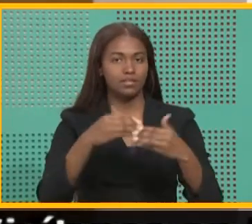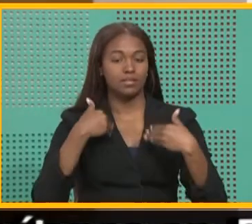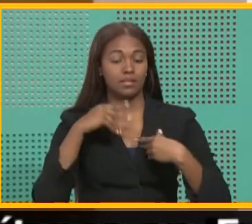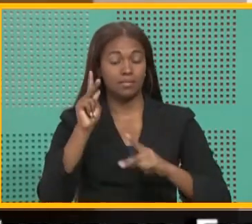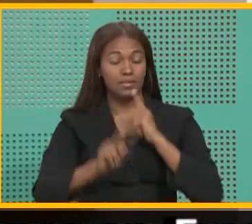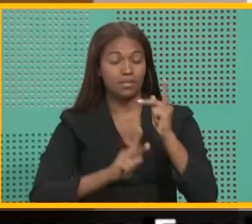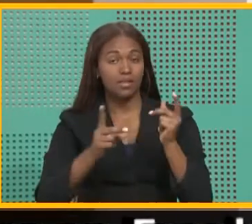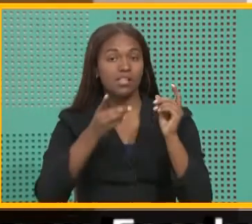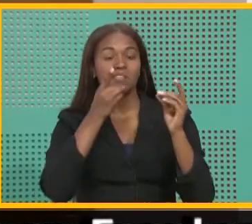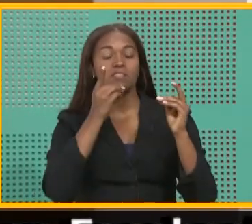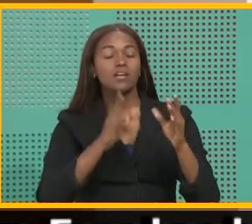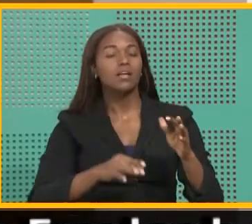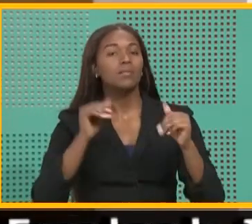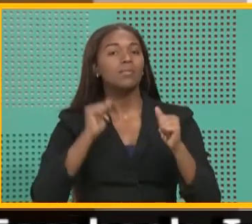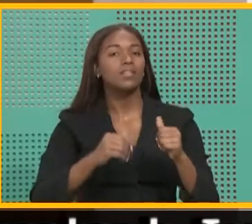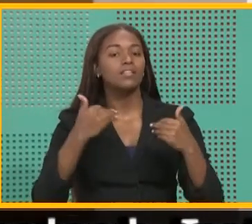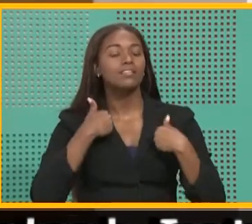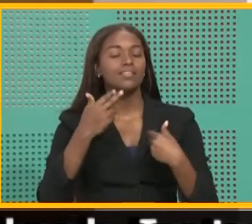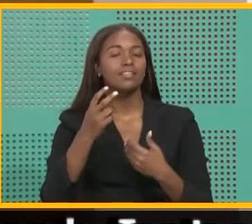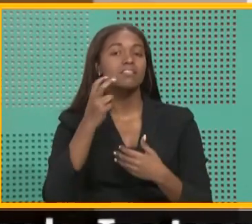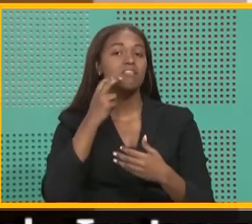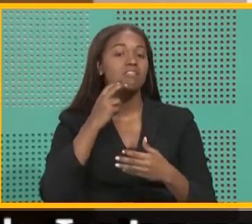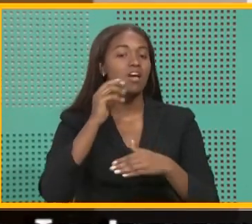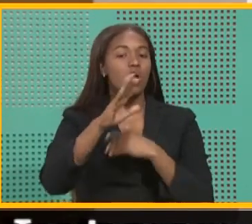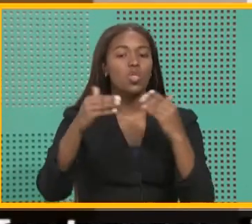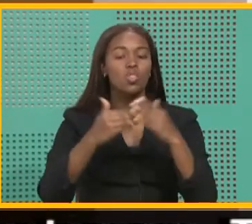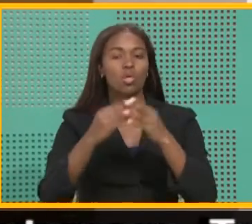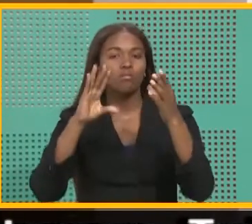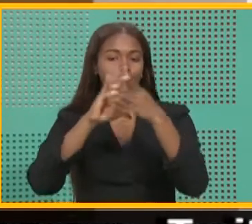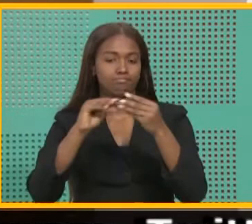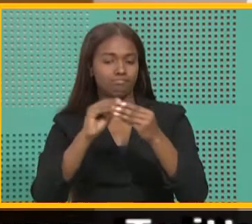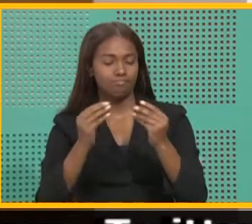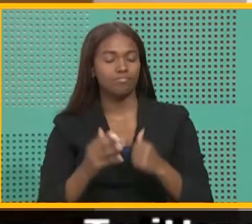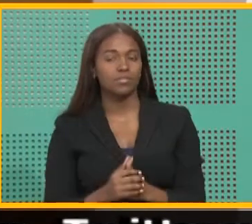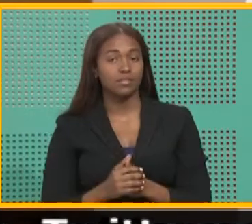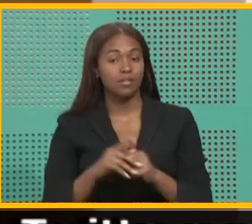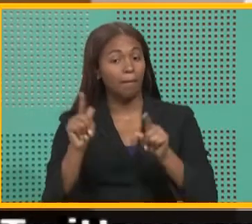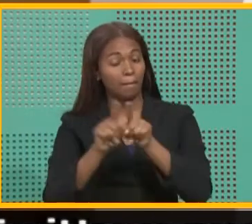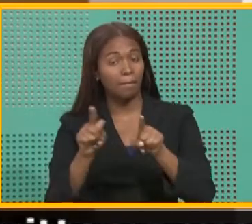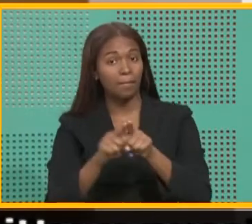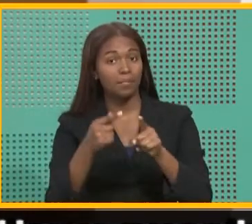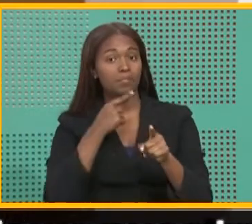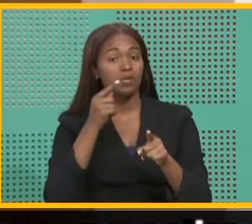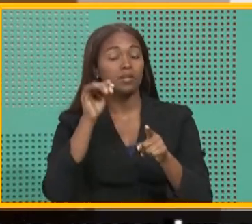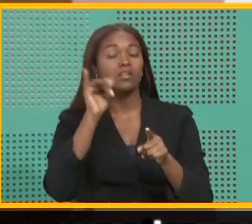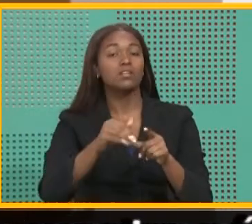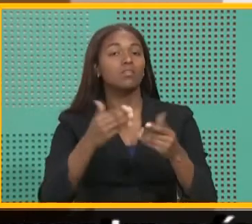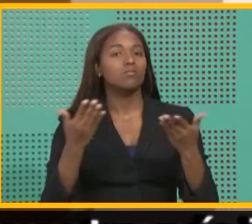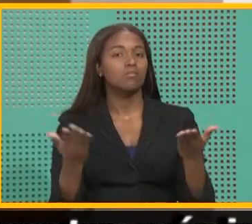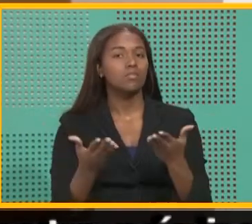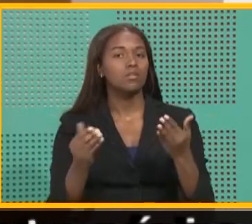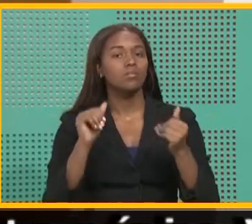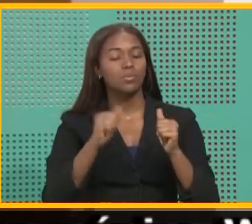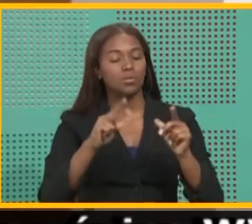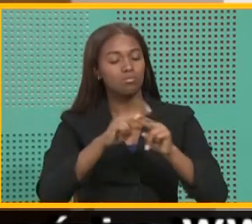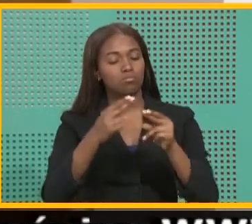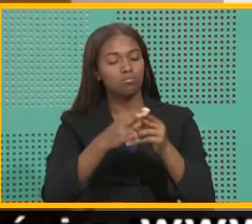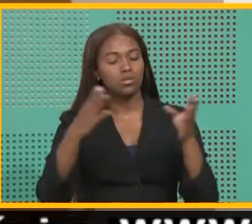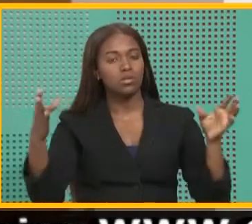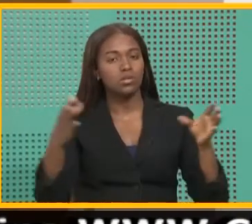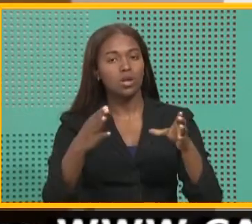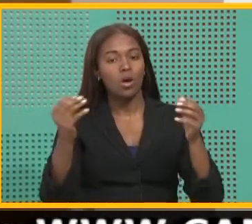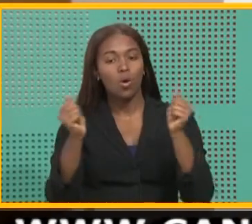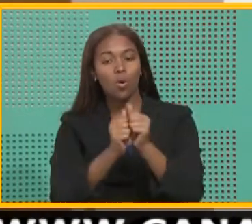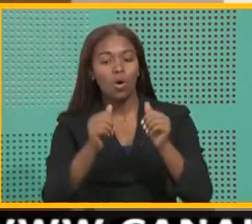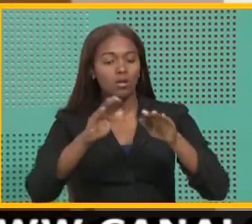público dominicano arte gratuito en todas sus manifestaciones. Y de alguna manera, ahí nos reunimos coro de